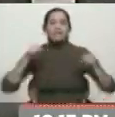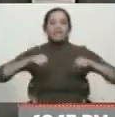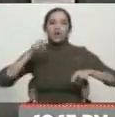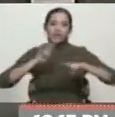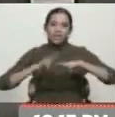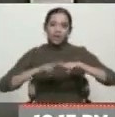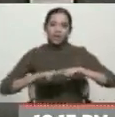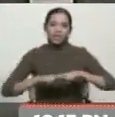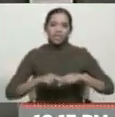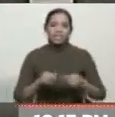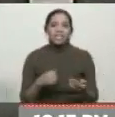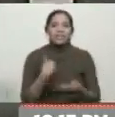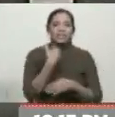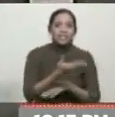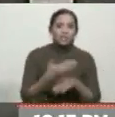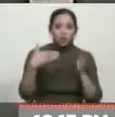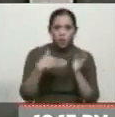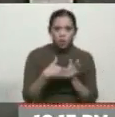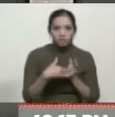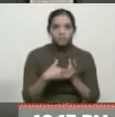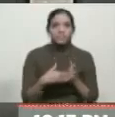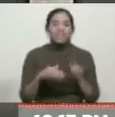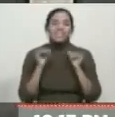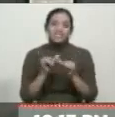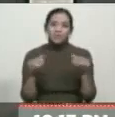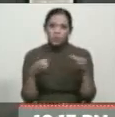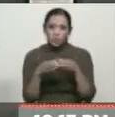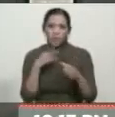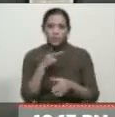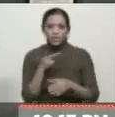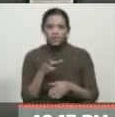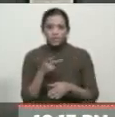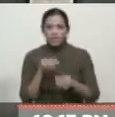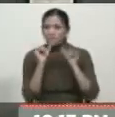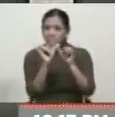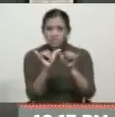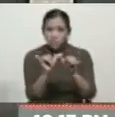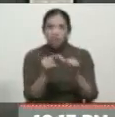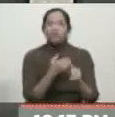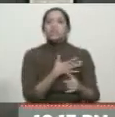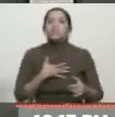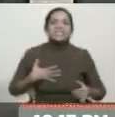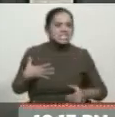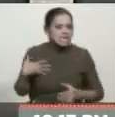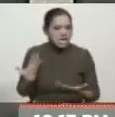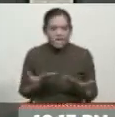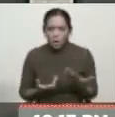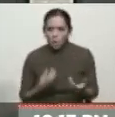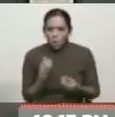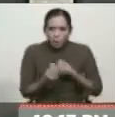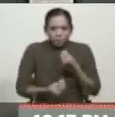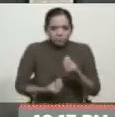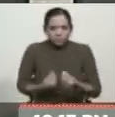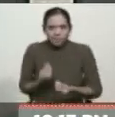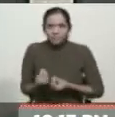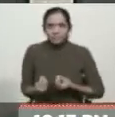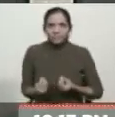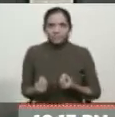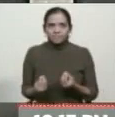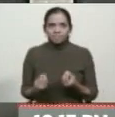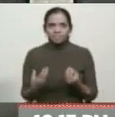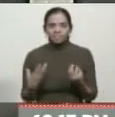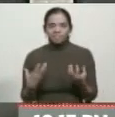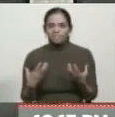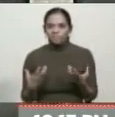mandárselo a los contras. Ese mismo sector de la política es el que quiere, bueno, como una especie de efecto dominó,